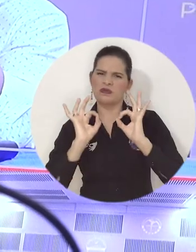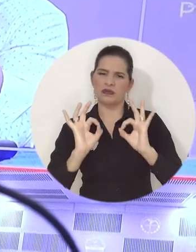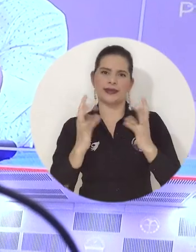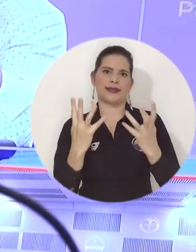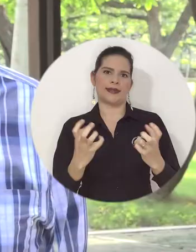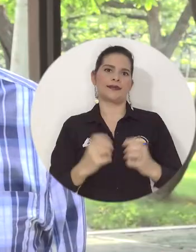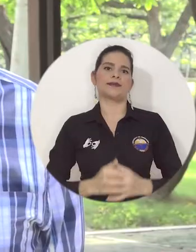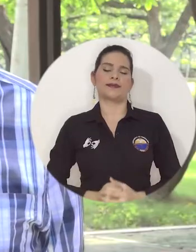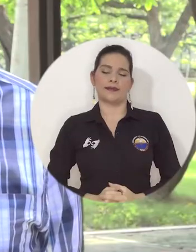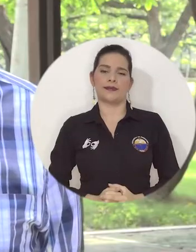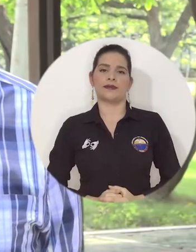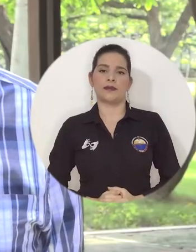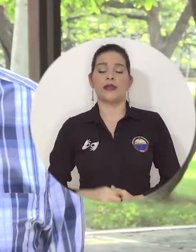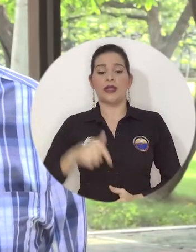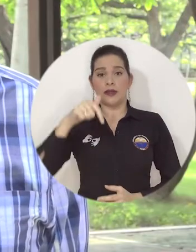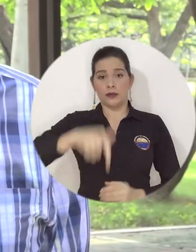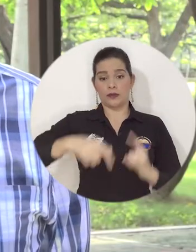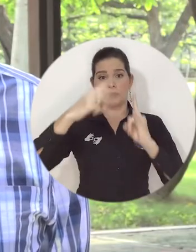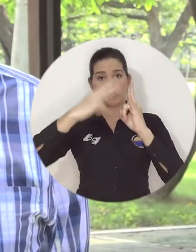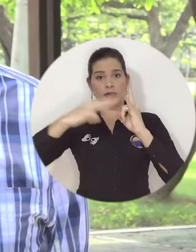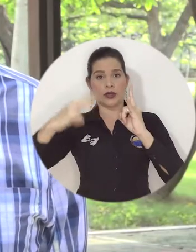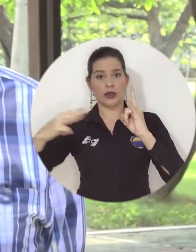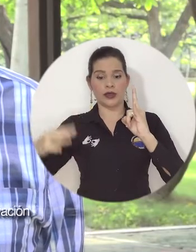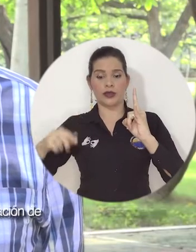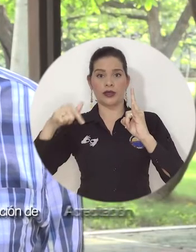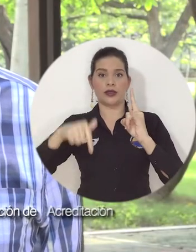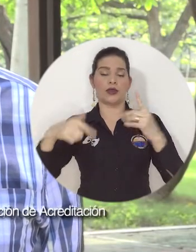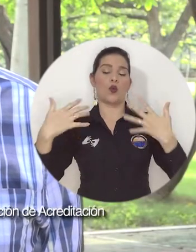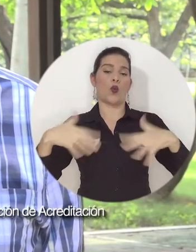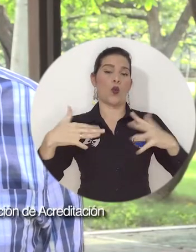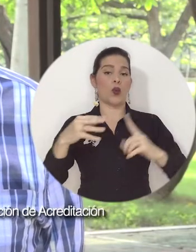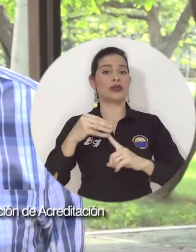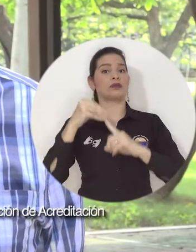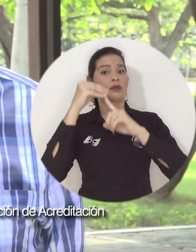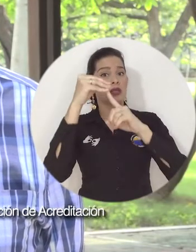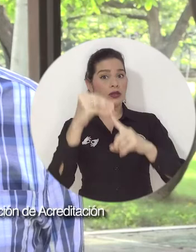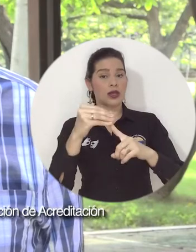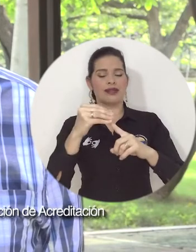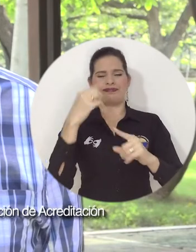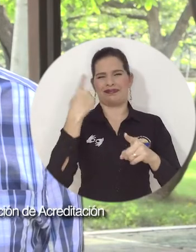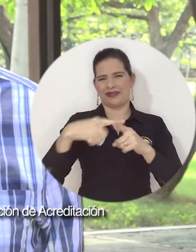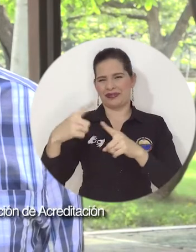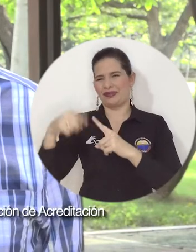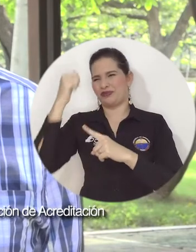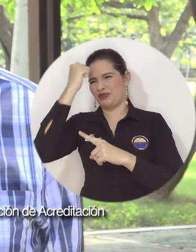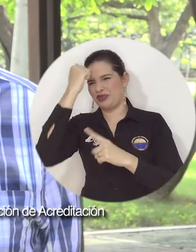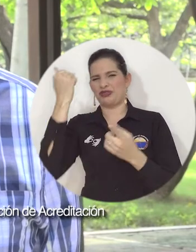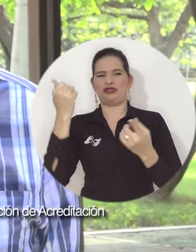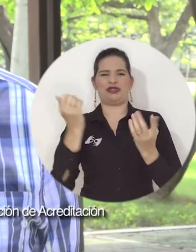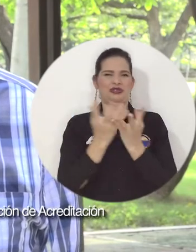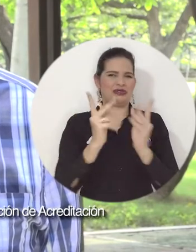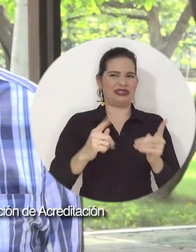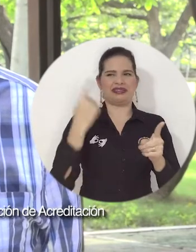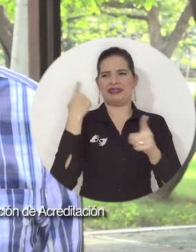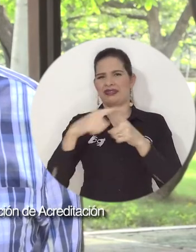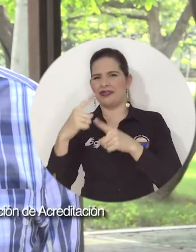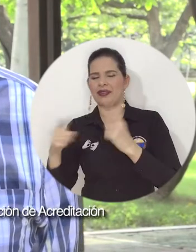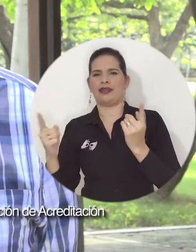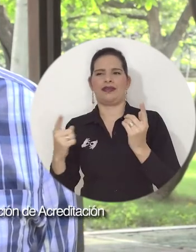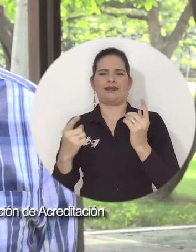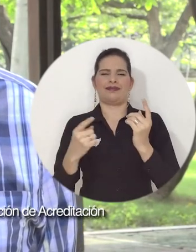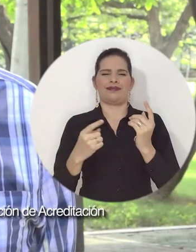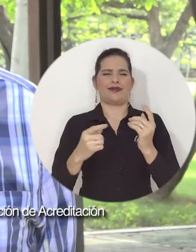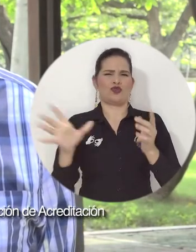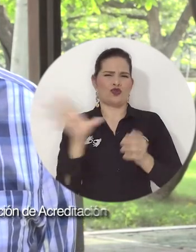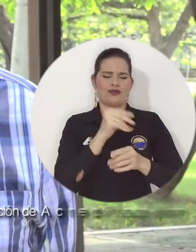este proceso. Se vuelve un escenario donde efectivamente la universidad, a través de sus diferentes actores, tendrá la posibilidad de